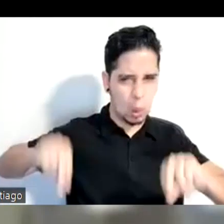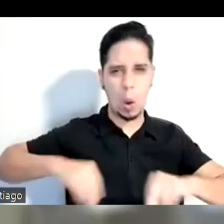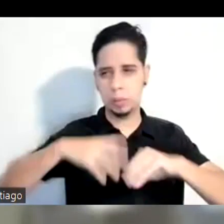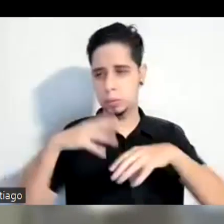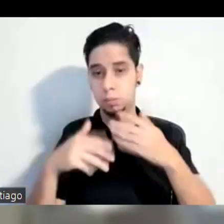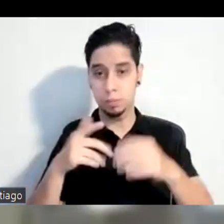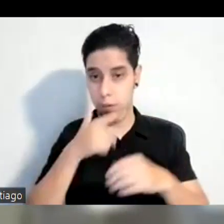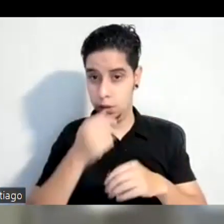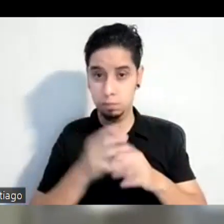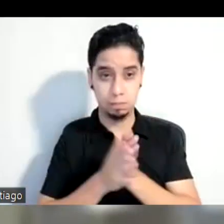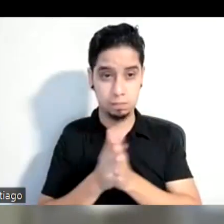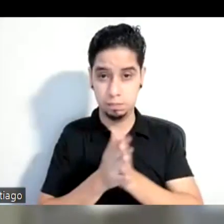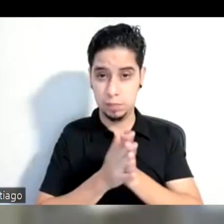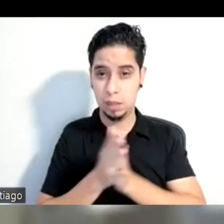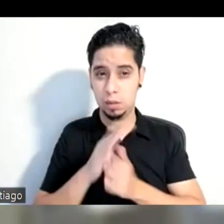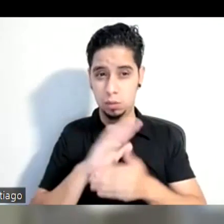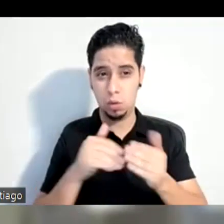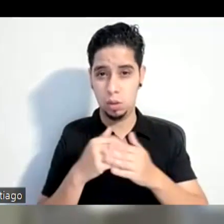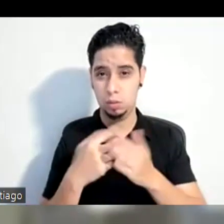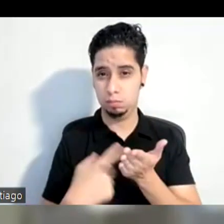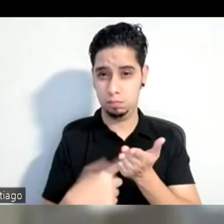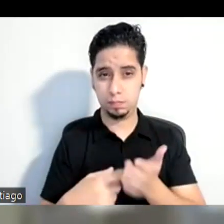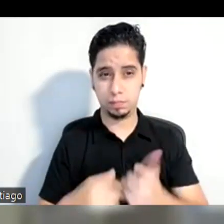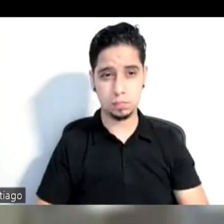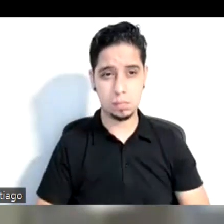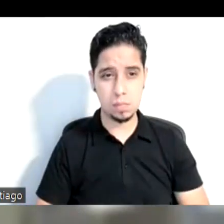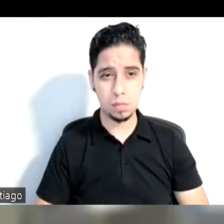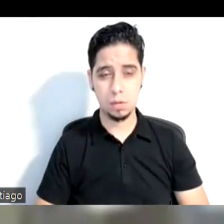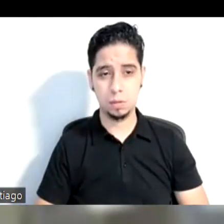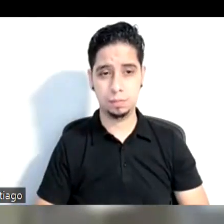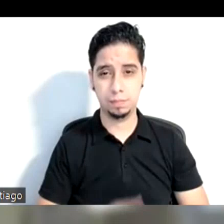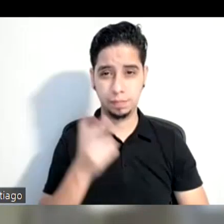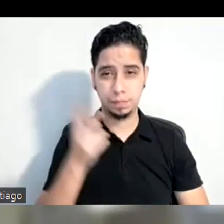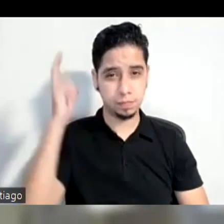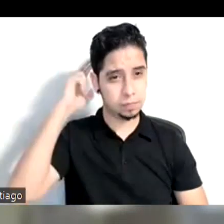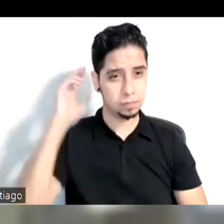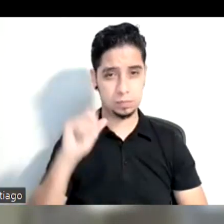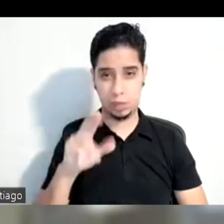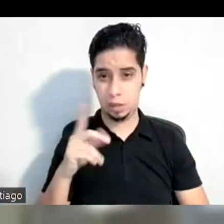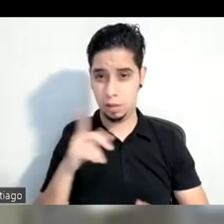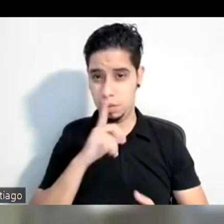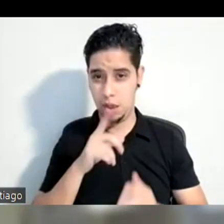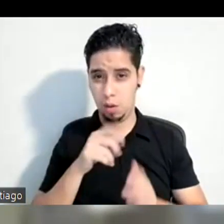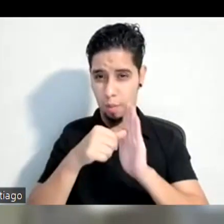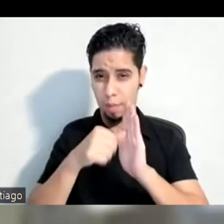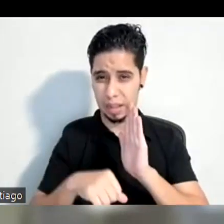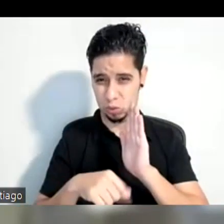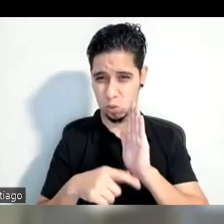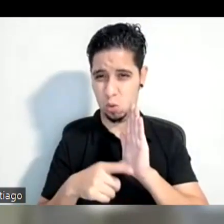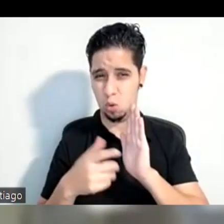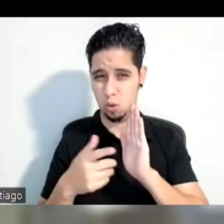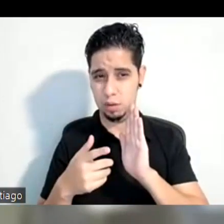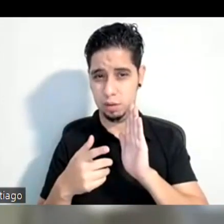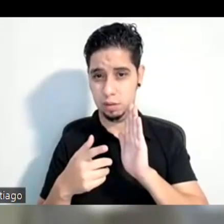bien interesante, ¿no? Toda la... Mira, esto de del implante coclear es una operación que se hace en